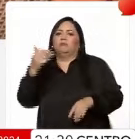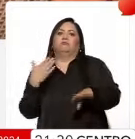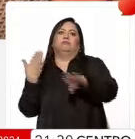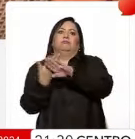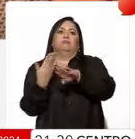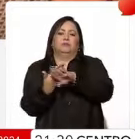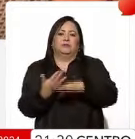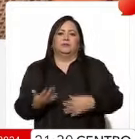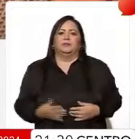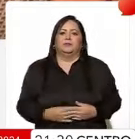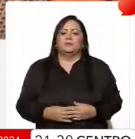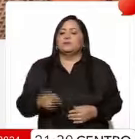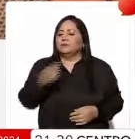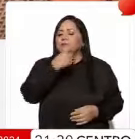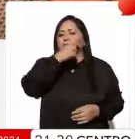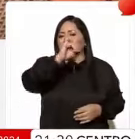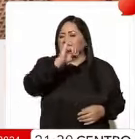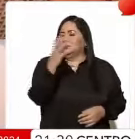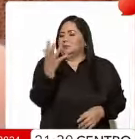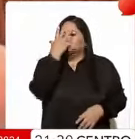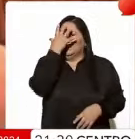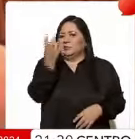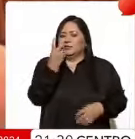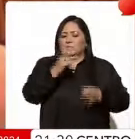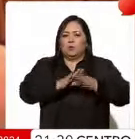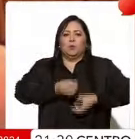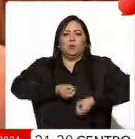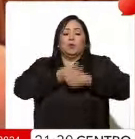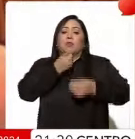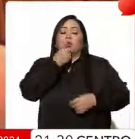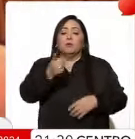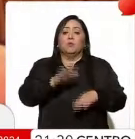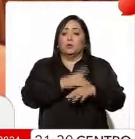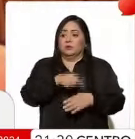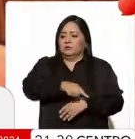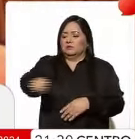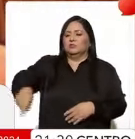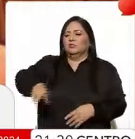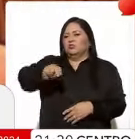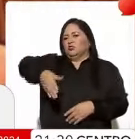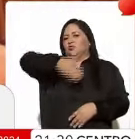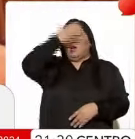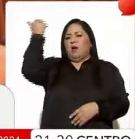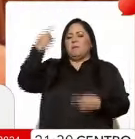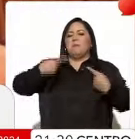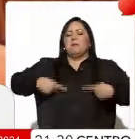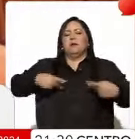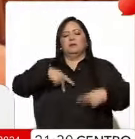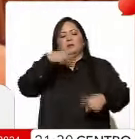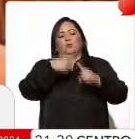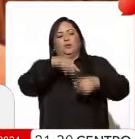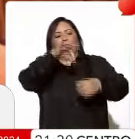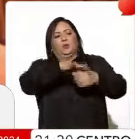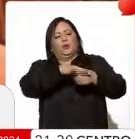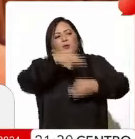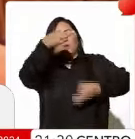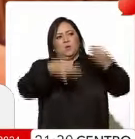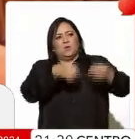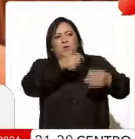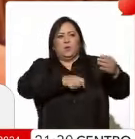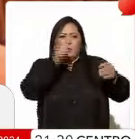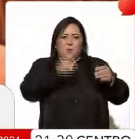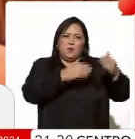senador. Sí, es una pena estas expresiones donde dicen que los ciudadanos son incapaces de poder votar por jueces y